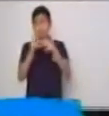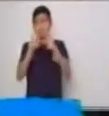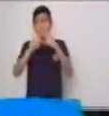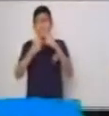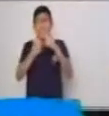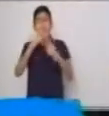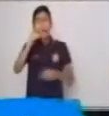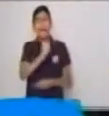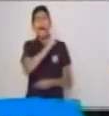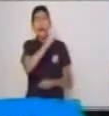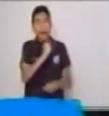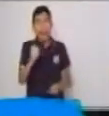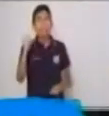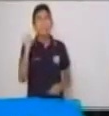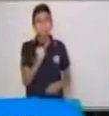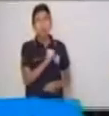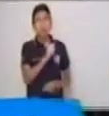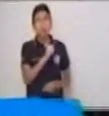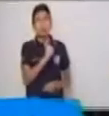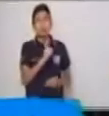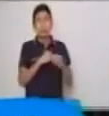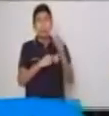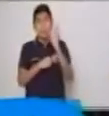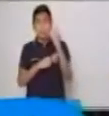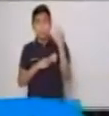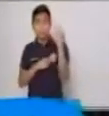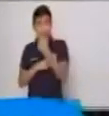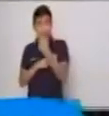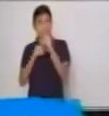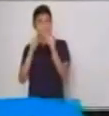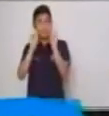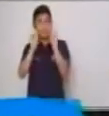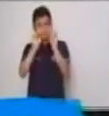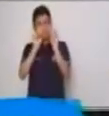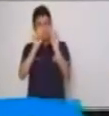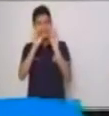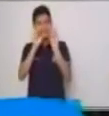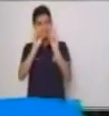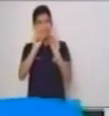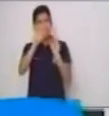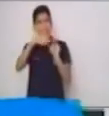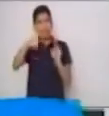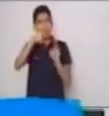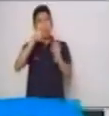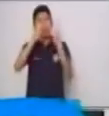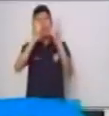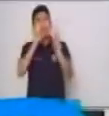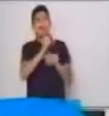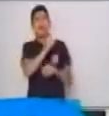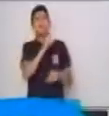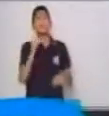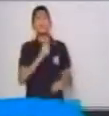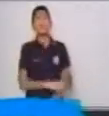con un canto. Les voy a enseñar un pequeño canto, ¿sí? Muy bien.